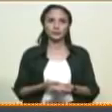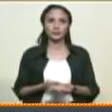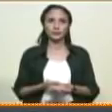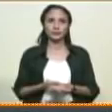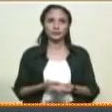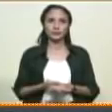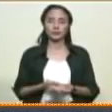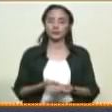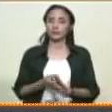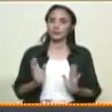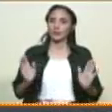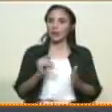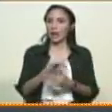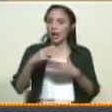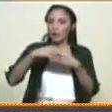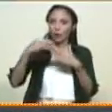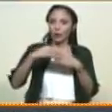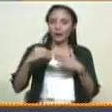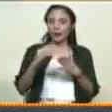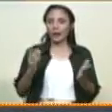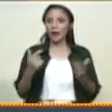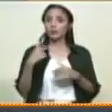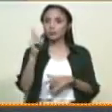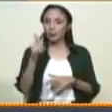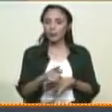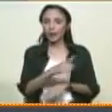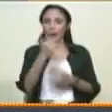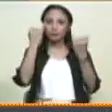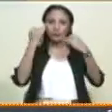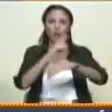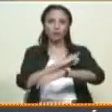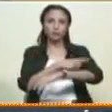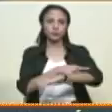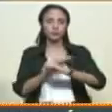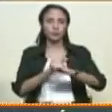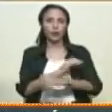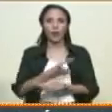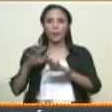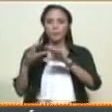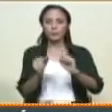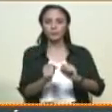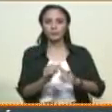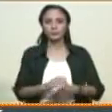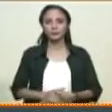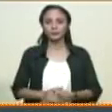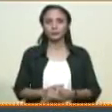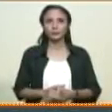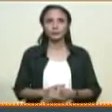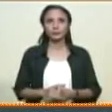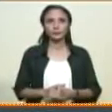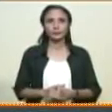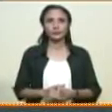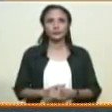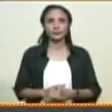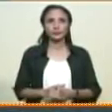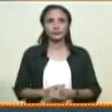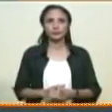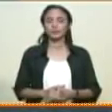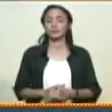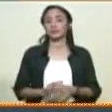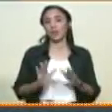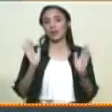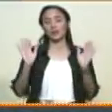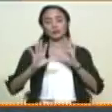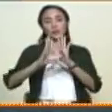Porque parece que el dinero no basta, también quieren el poder. Bueno, yo creo que van a tener el dinero que